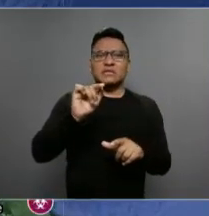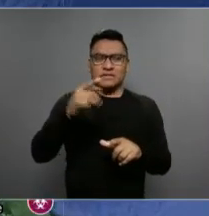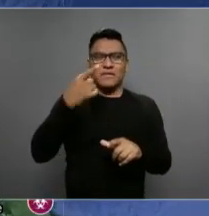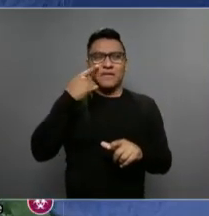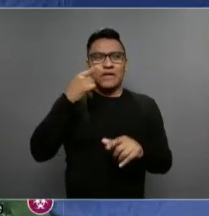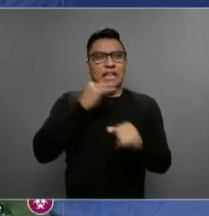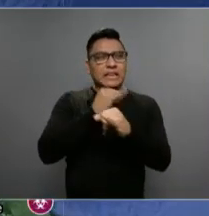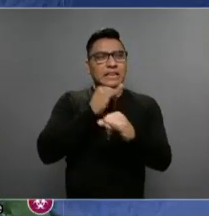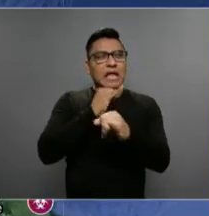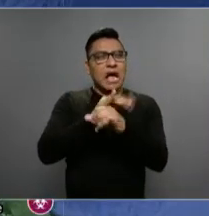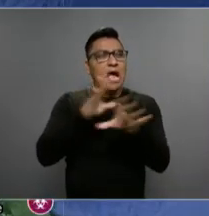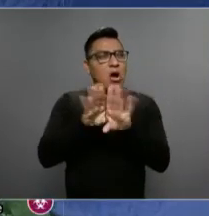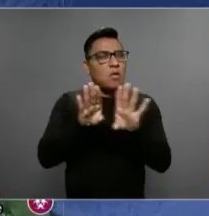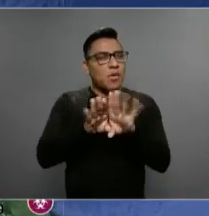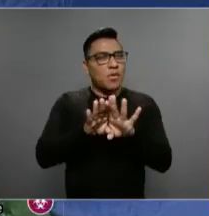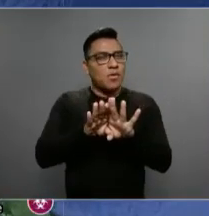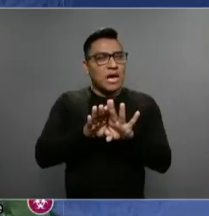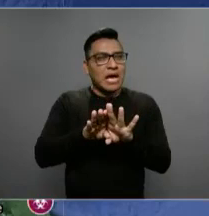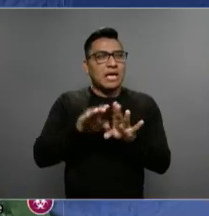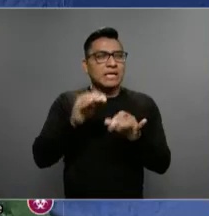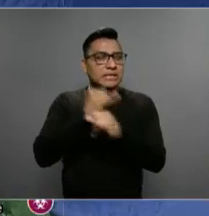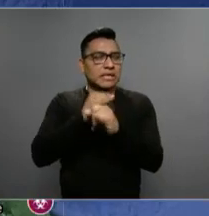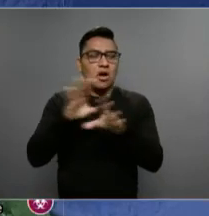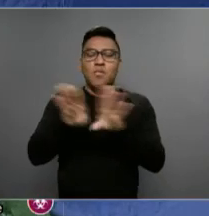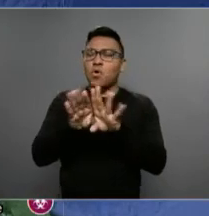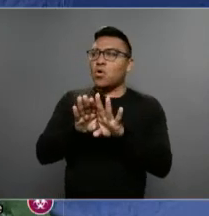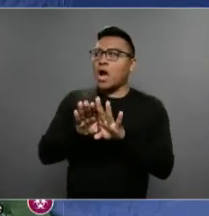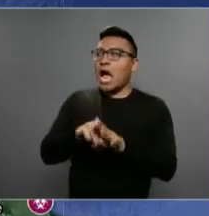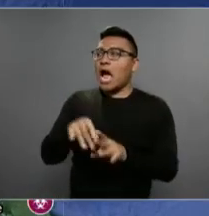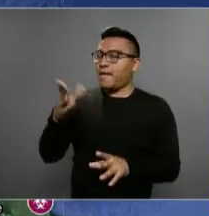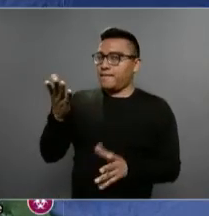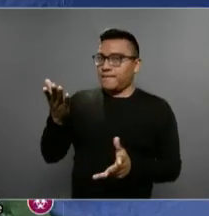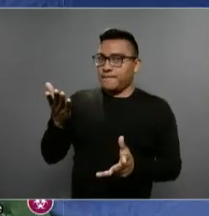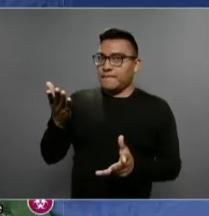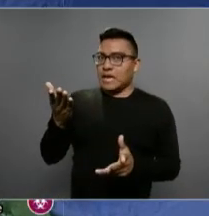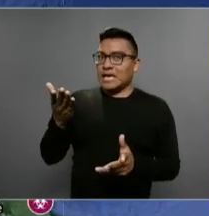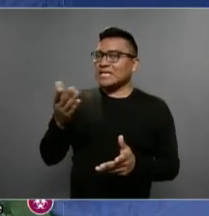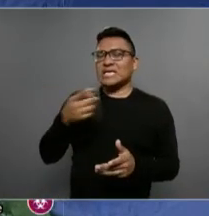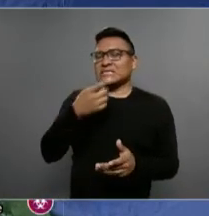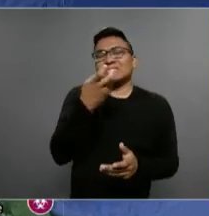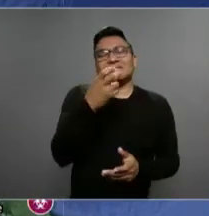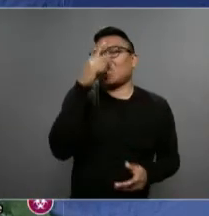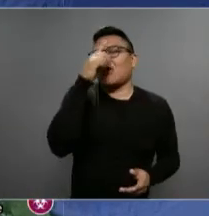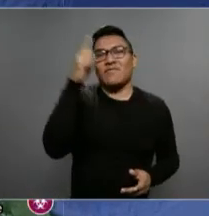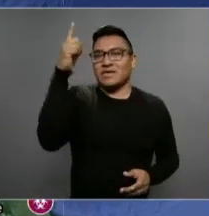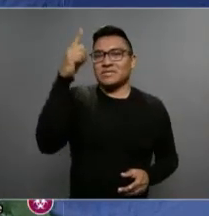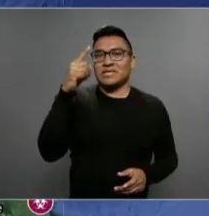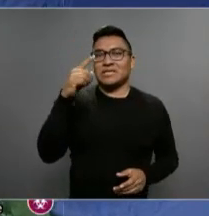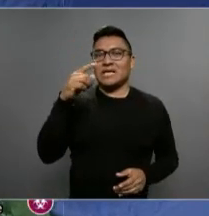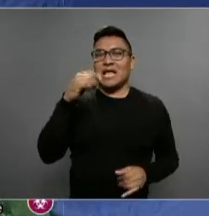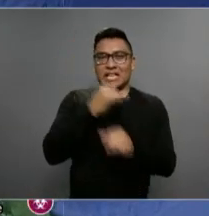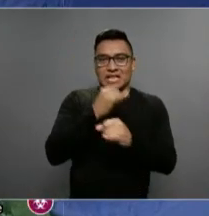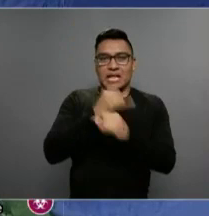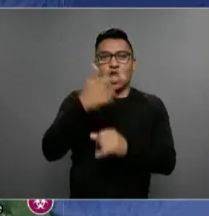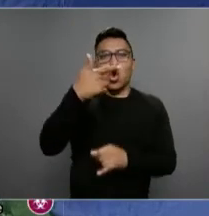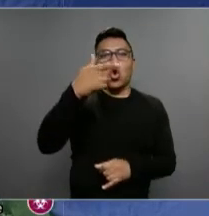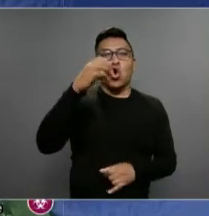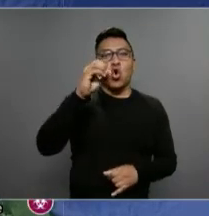se ingresa a esta aplicación? Pues es muy A esta sencillo. página. Está en